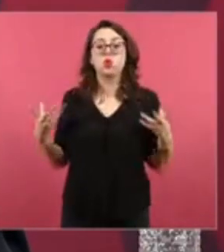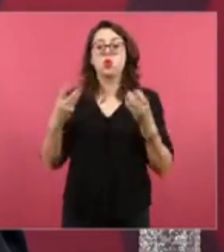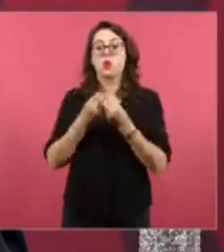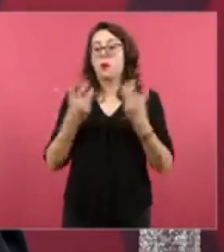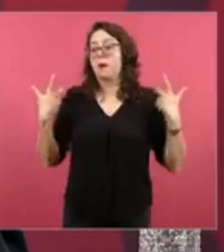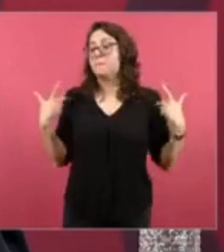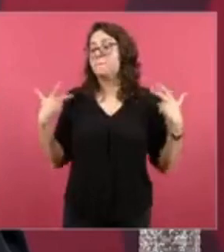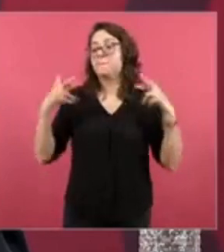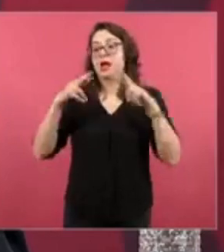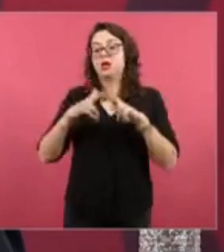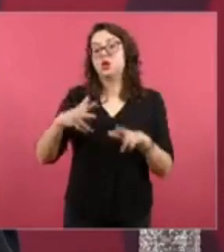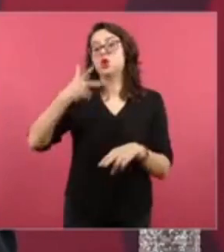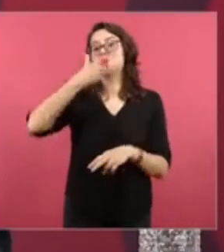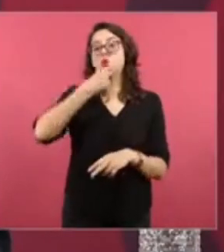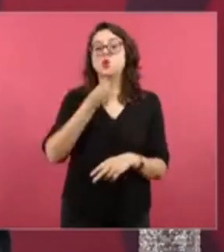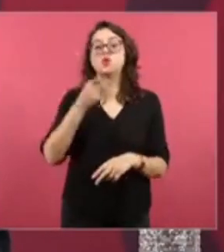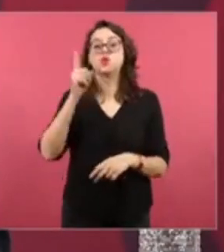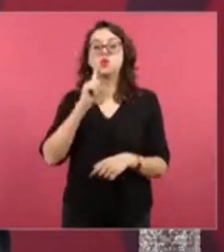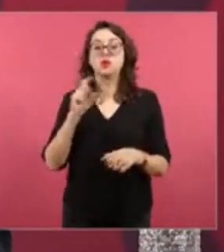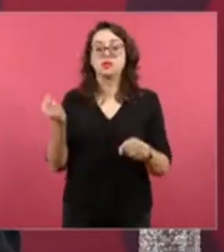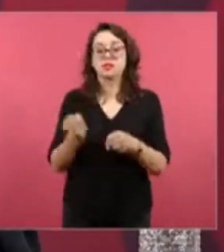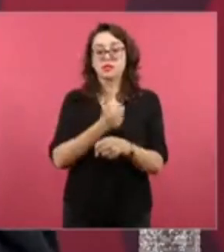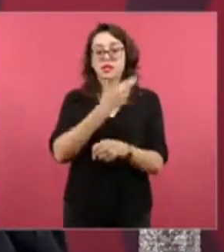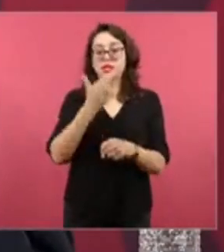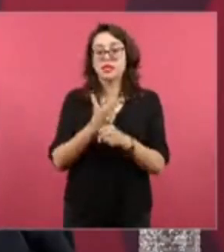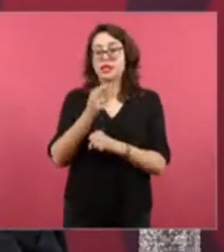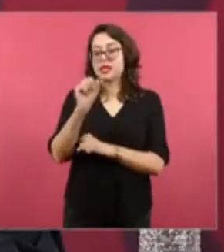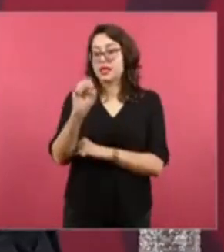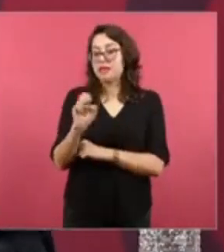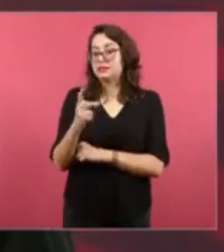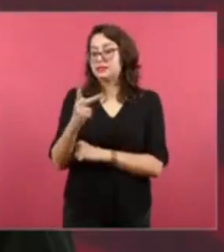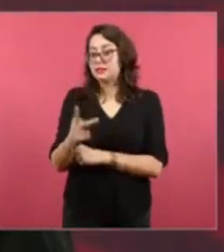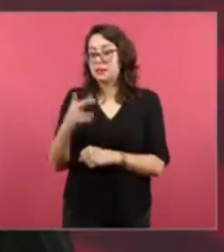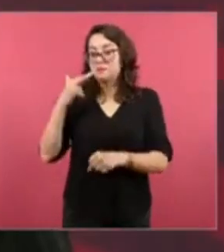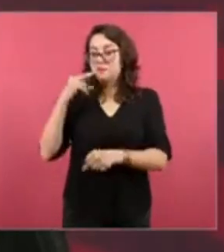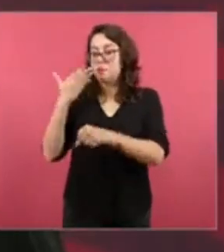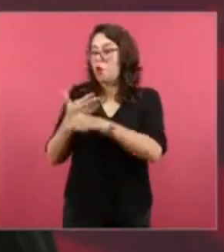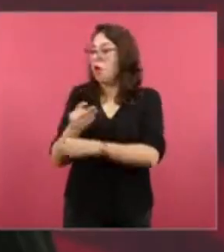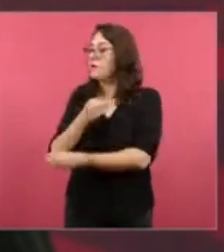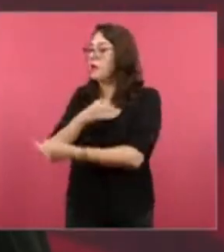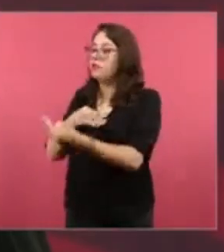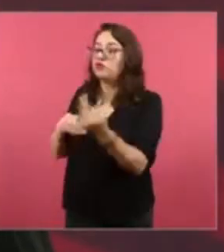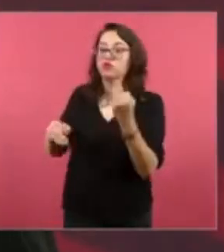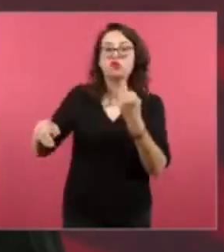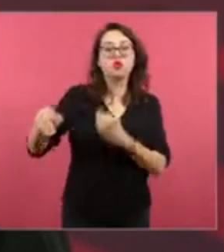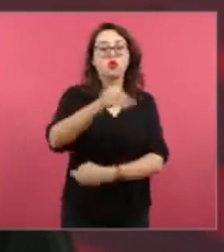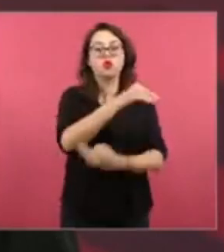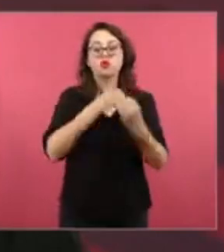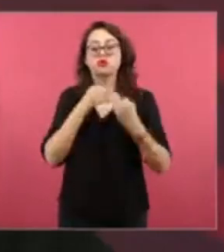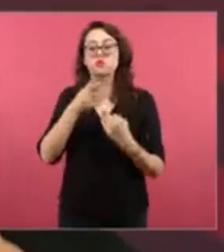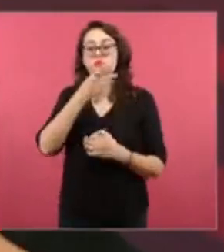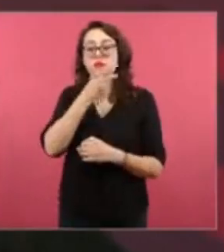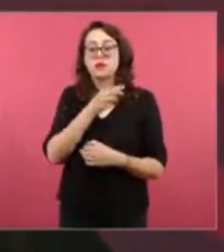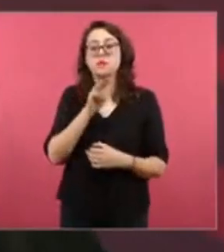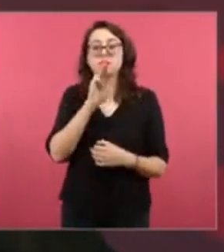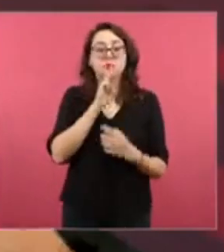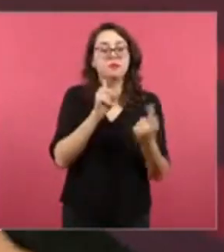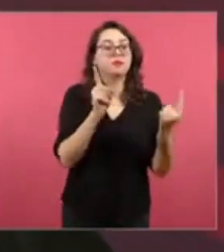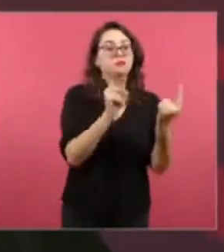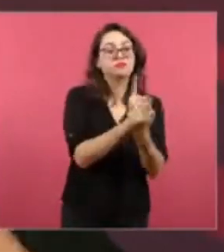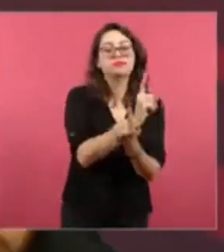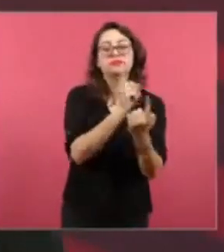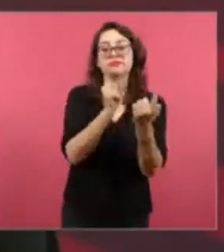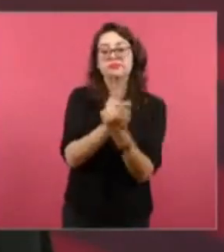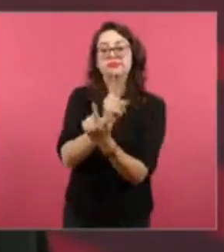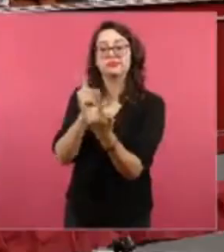Pública. Estamos de responsables del Sistema Educativo Nacional. Por lo tanto, el acercamiento con los padres de familia es con las maestras